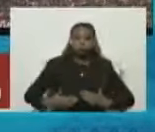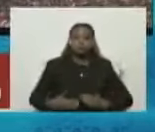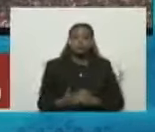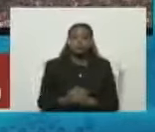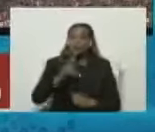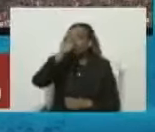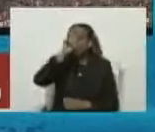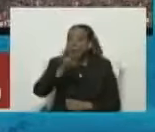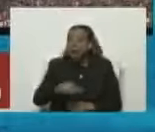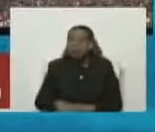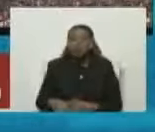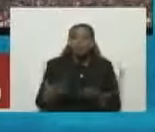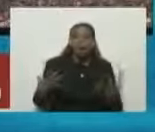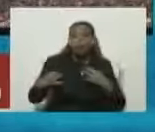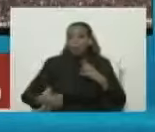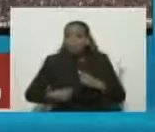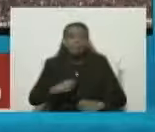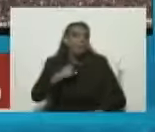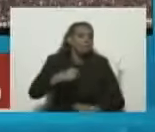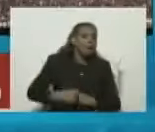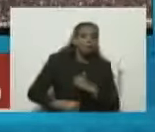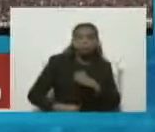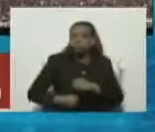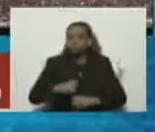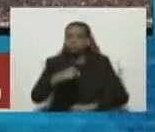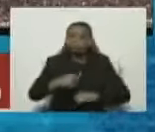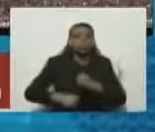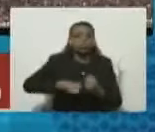Todos los días corro